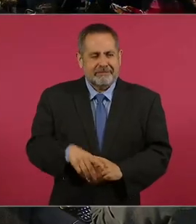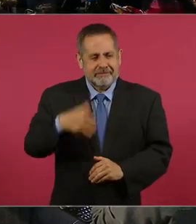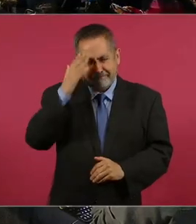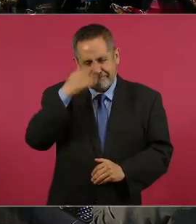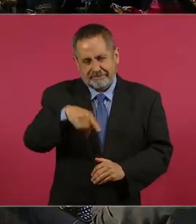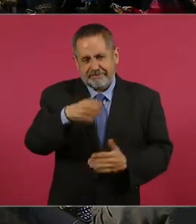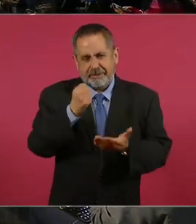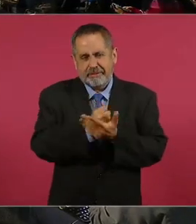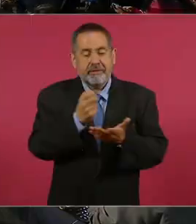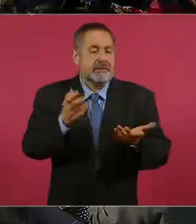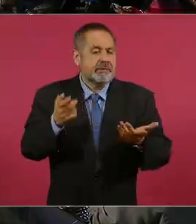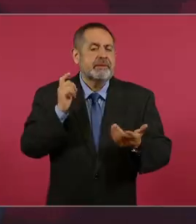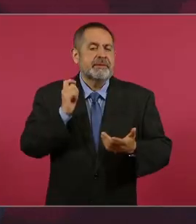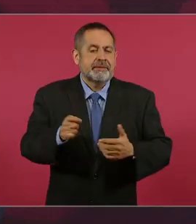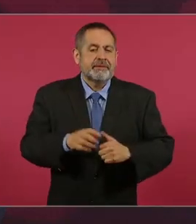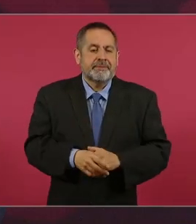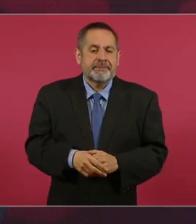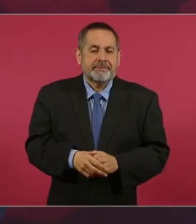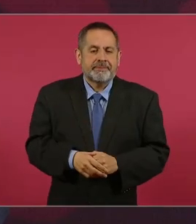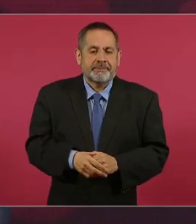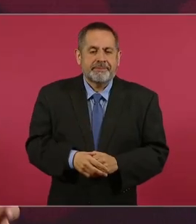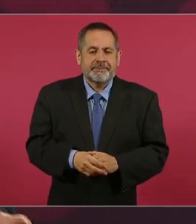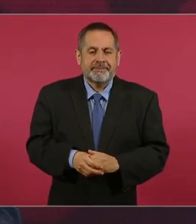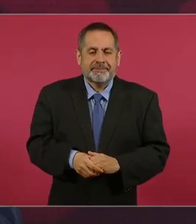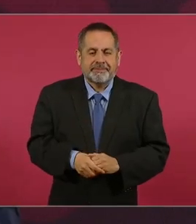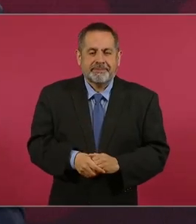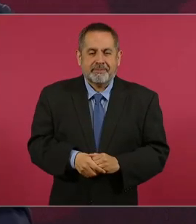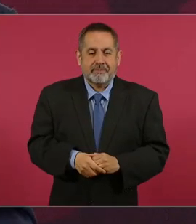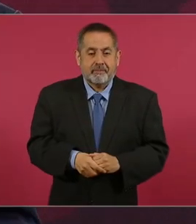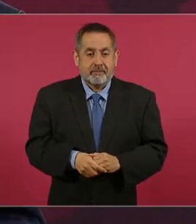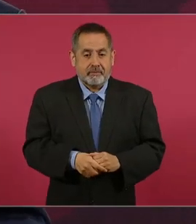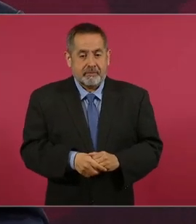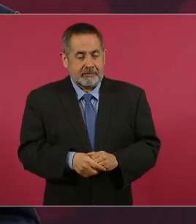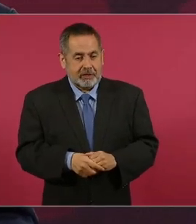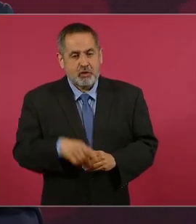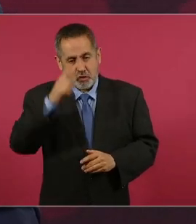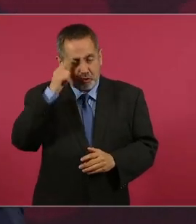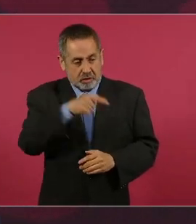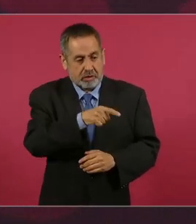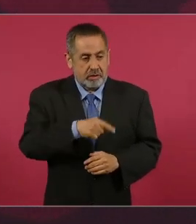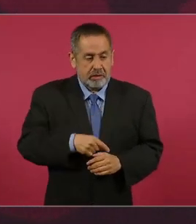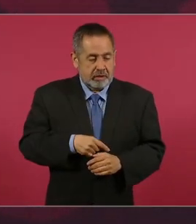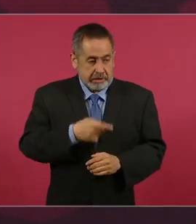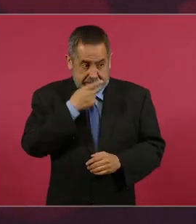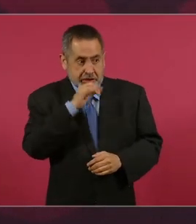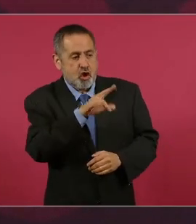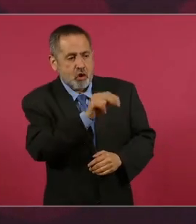Pero a lo que voy es de que han dicho, ven para acá.